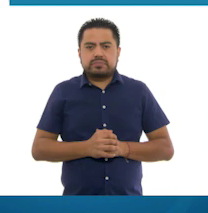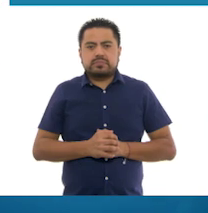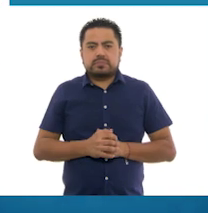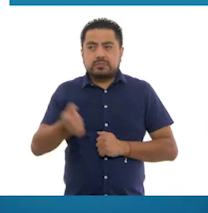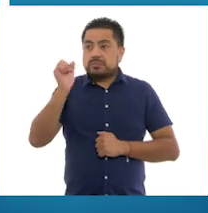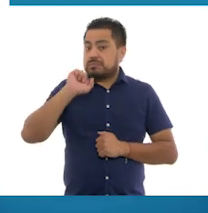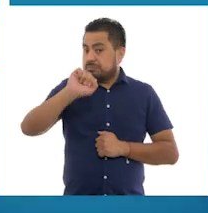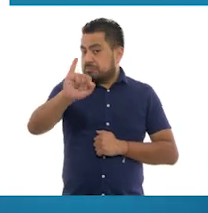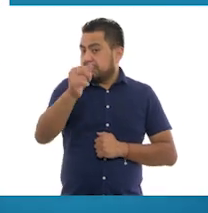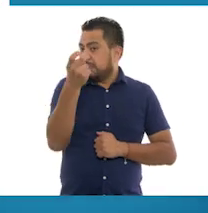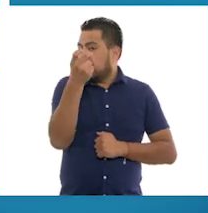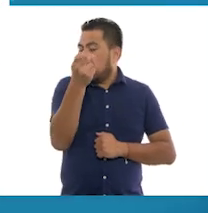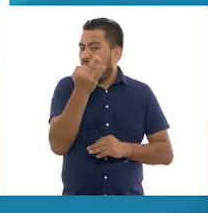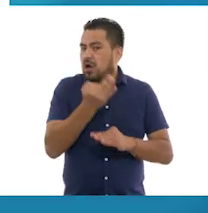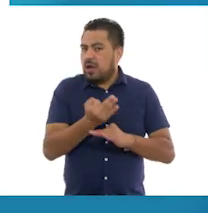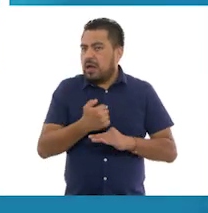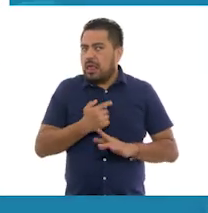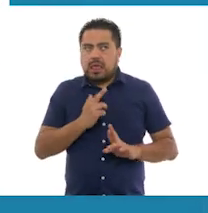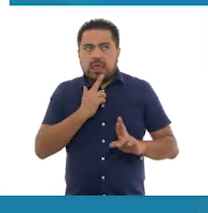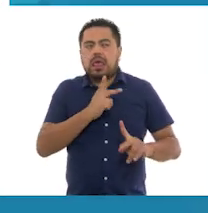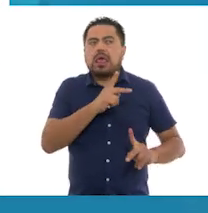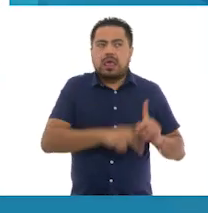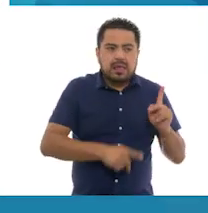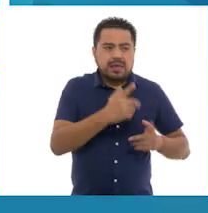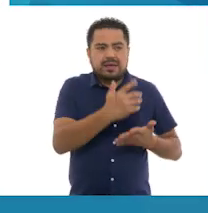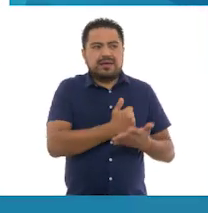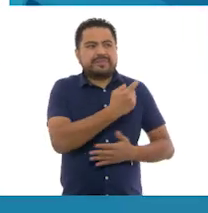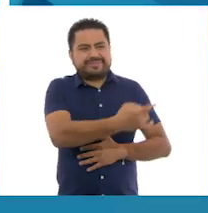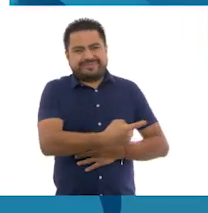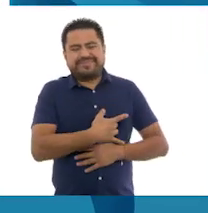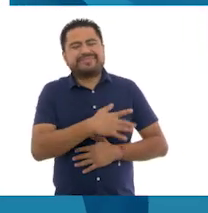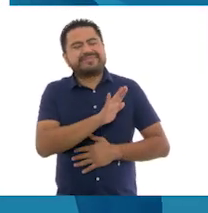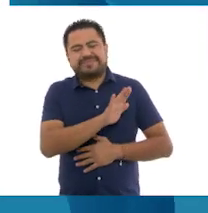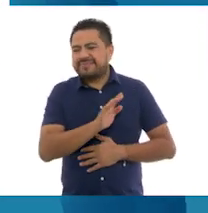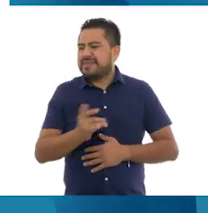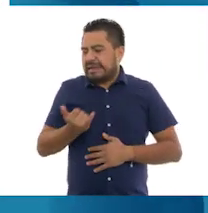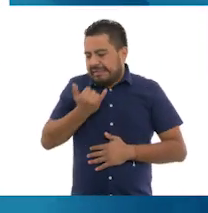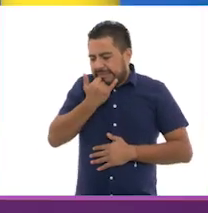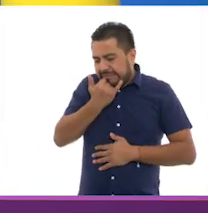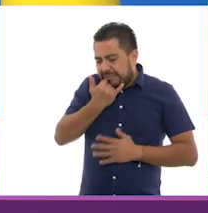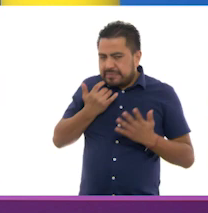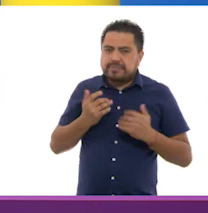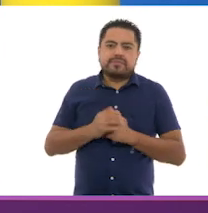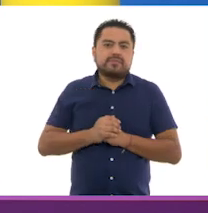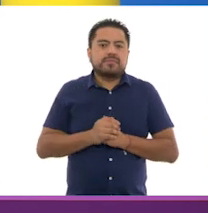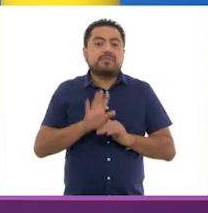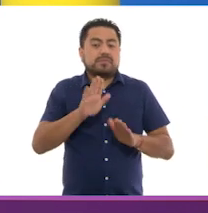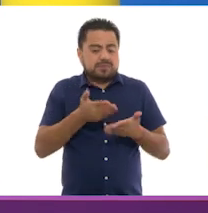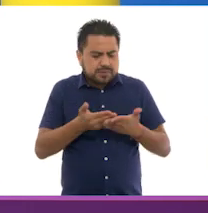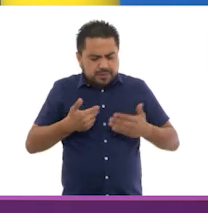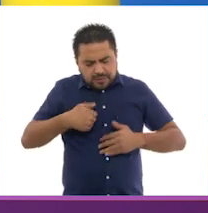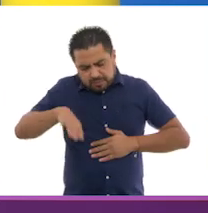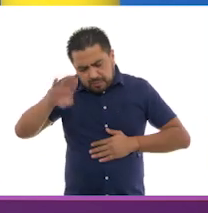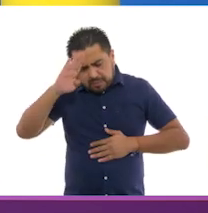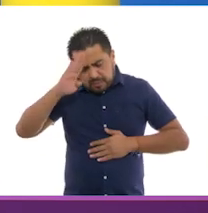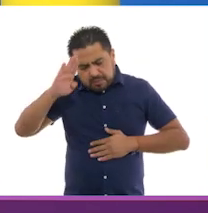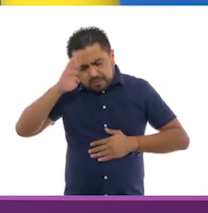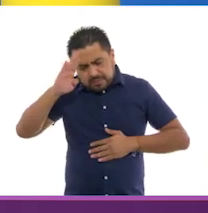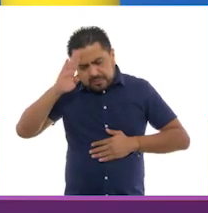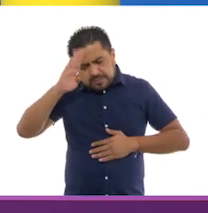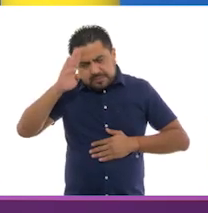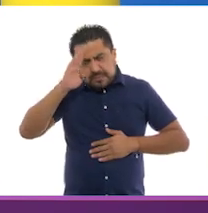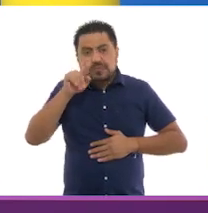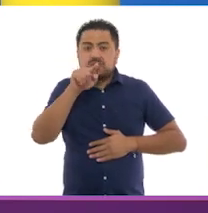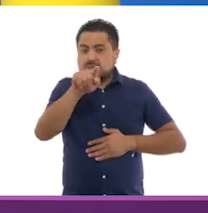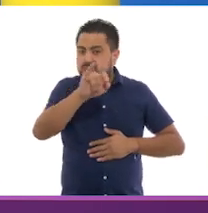Sí, eso era justo lo que yo iba a contestar, pero me ganaste, Juan. Ay, perdón, Raulito. Bueno, y ahora que lo pienso, a